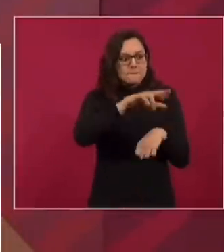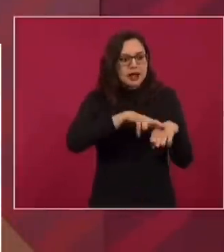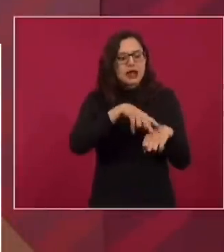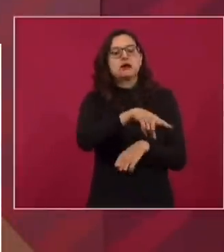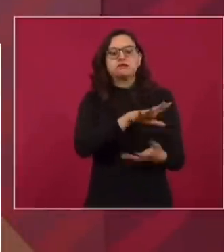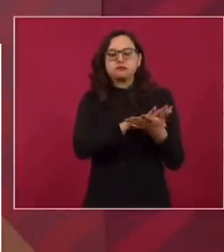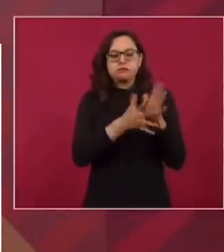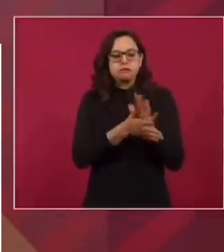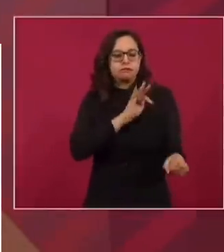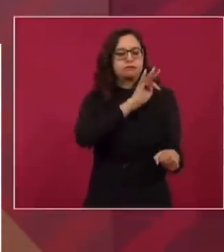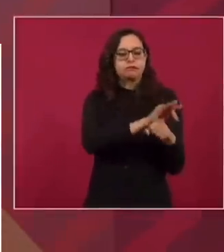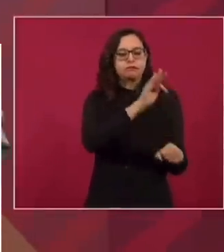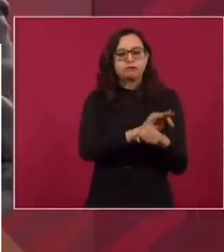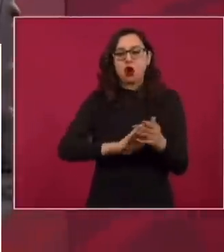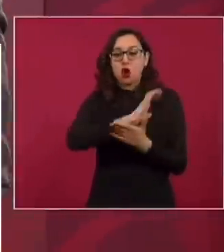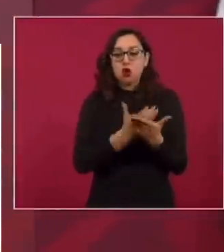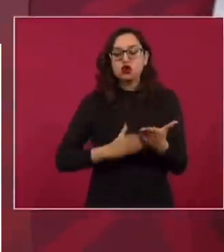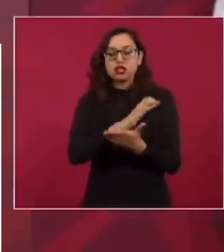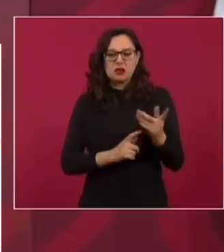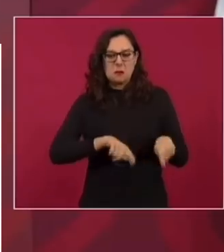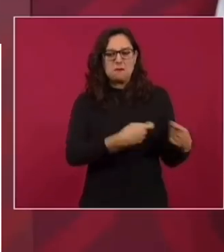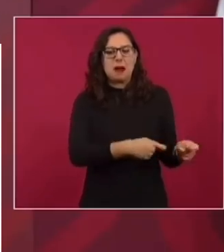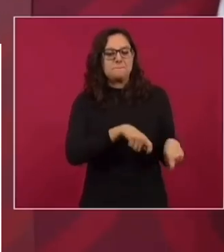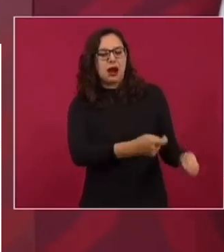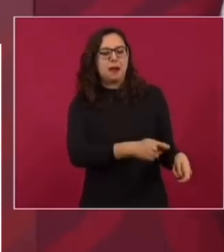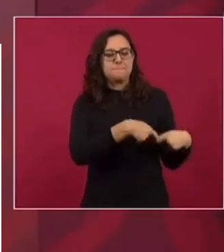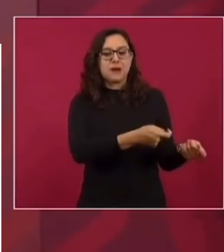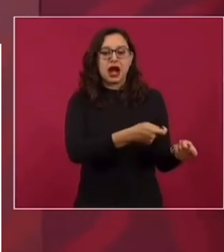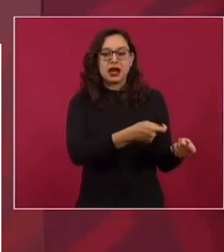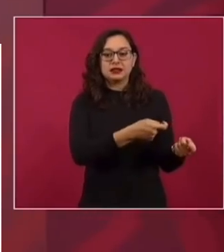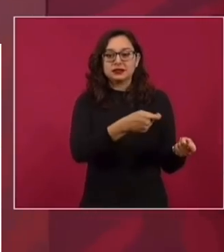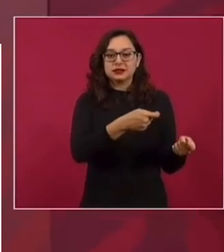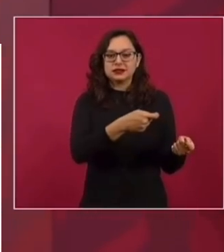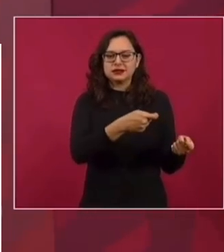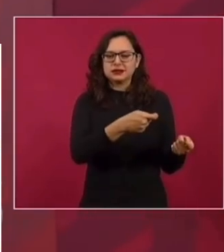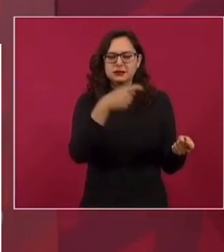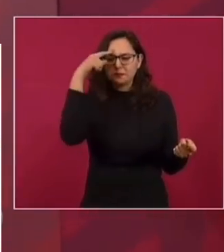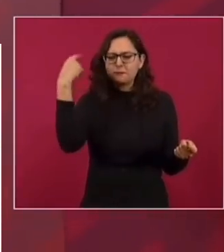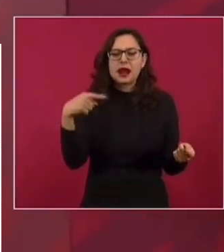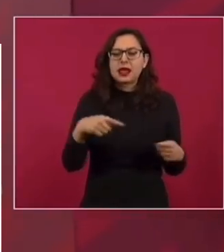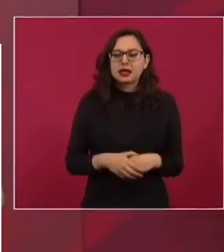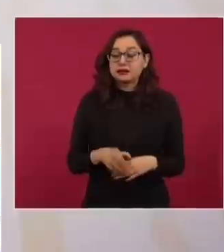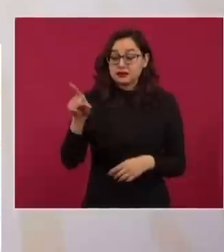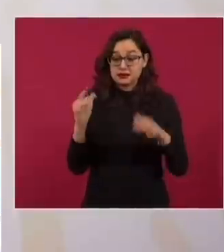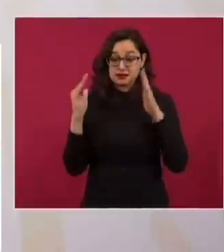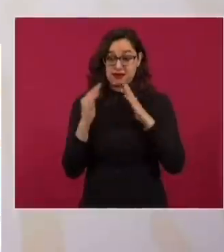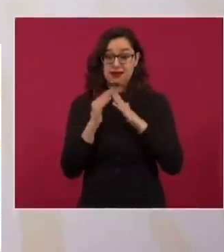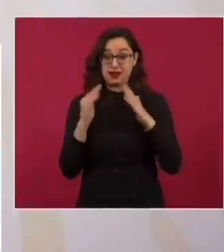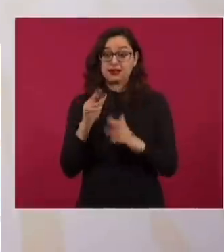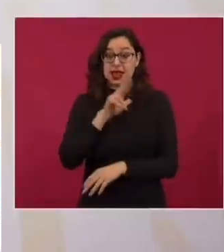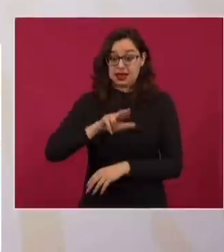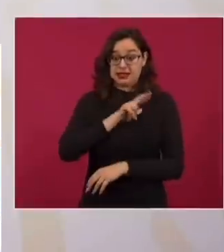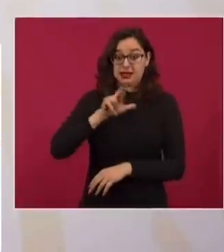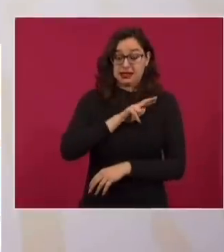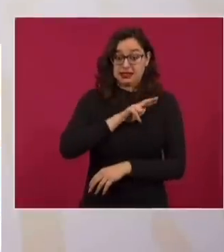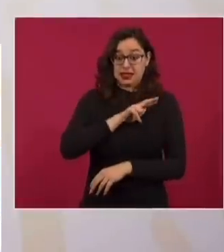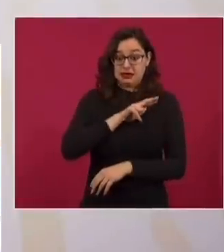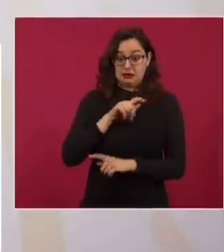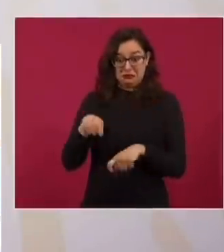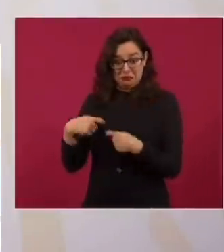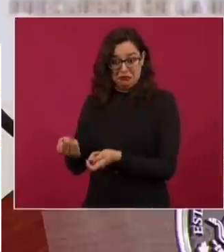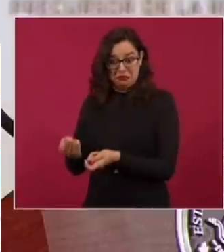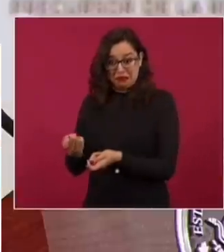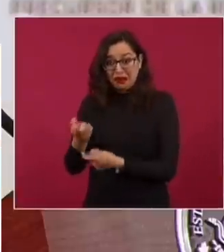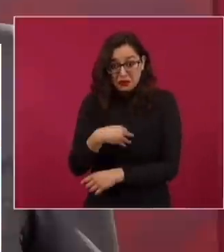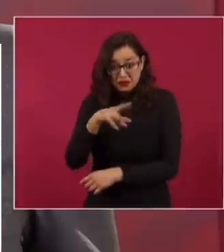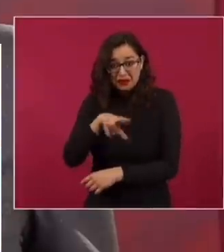contratos para que le den sin pago o le renten pagando una